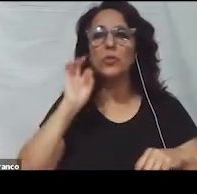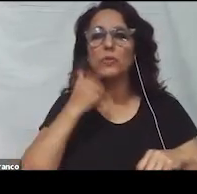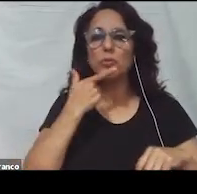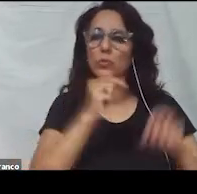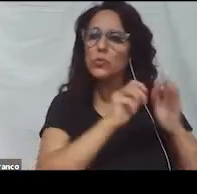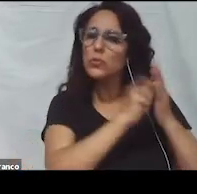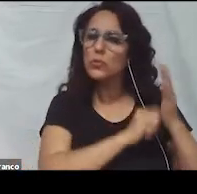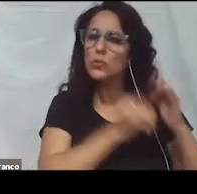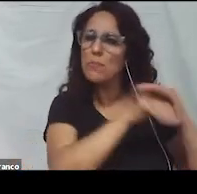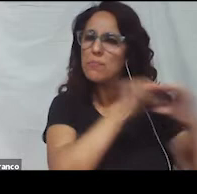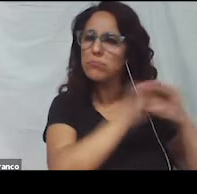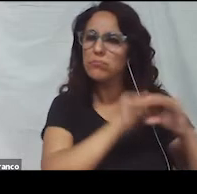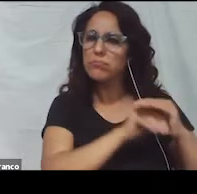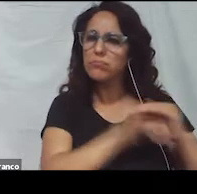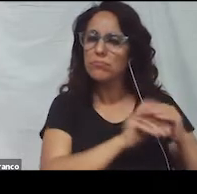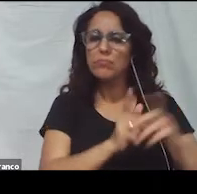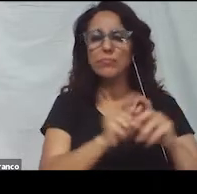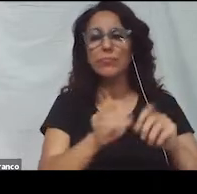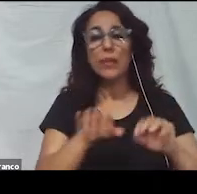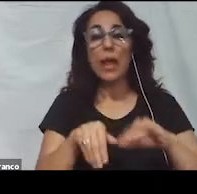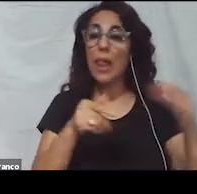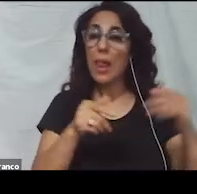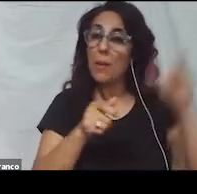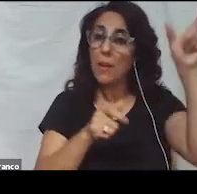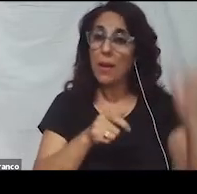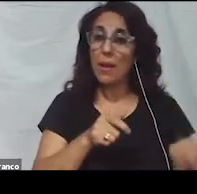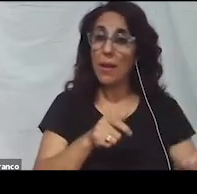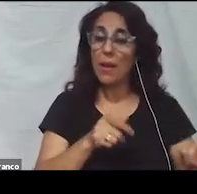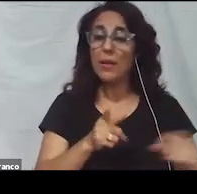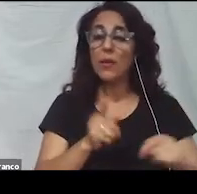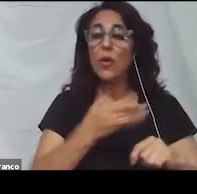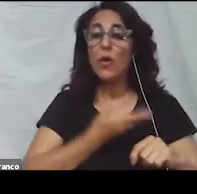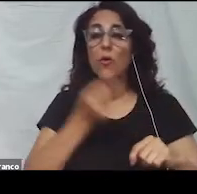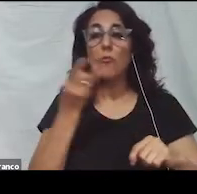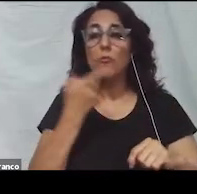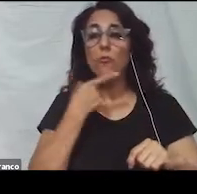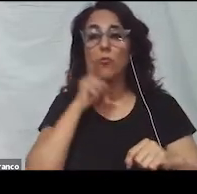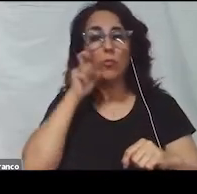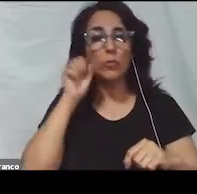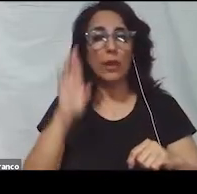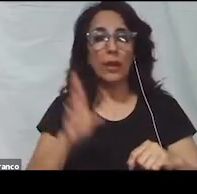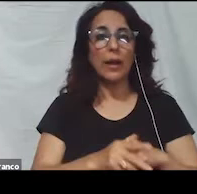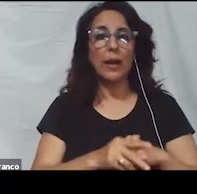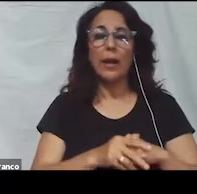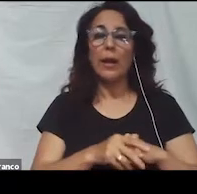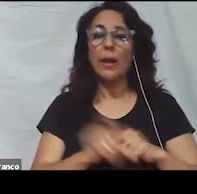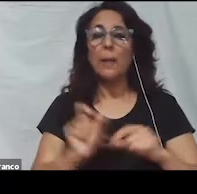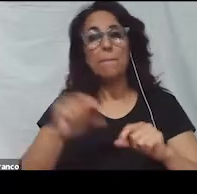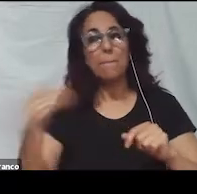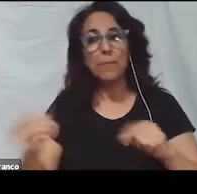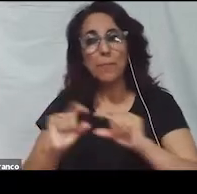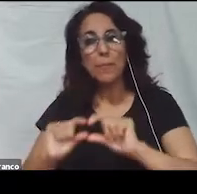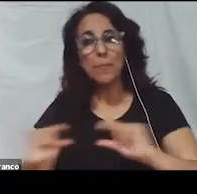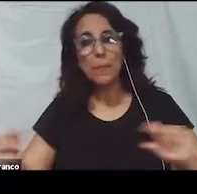etiqueta aside, que es para un contenido lateral, en la barra lateral, y la etiqueta footer, que es para el pie de